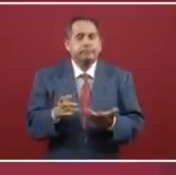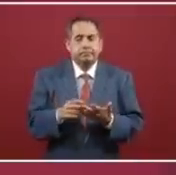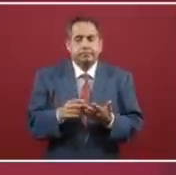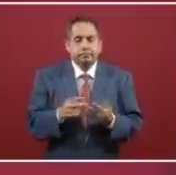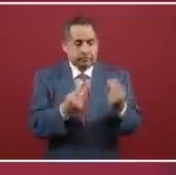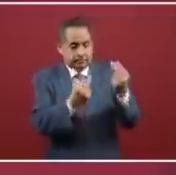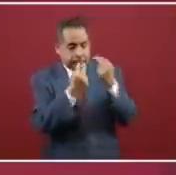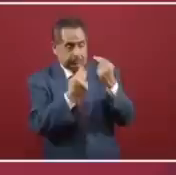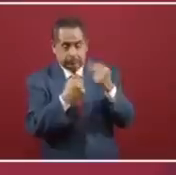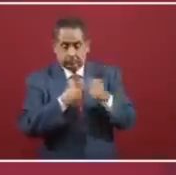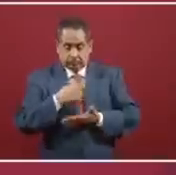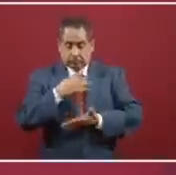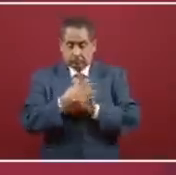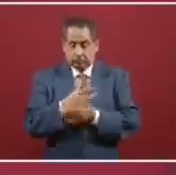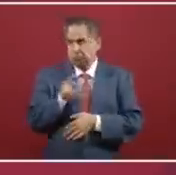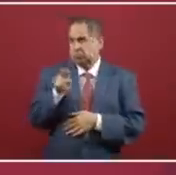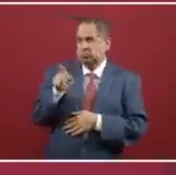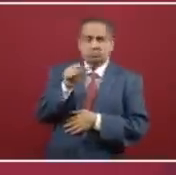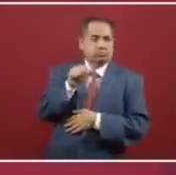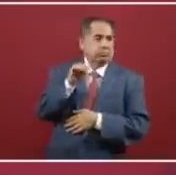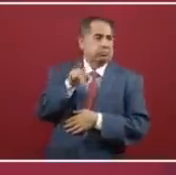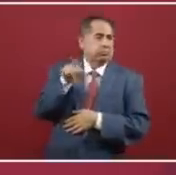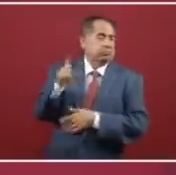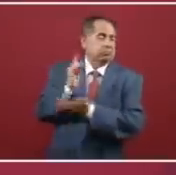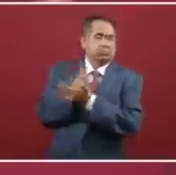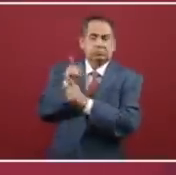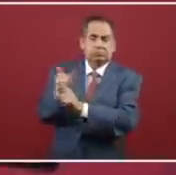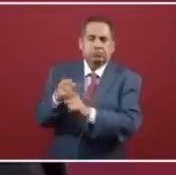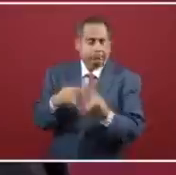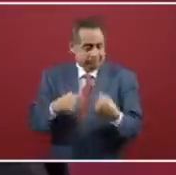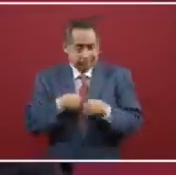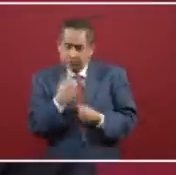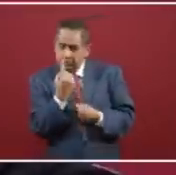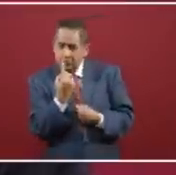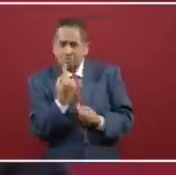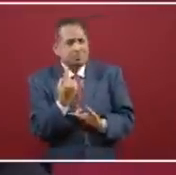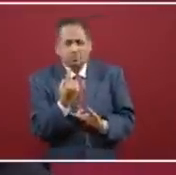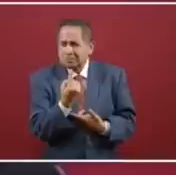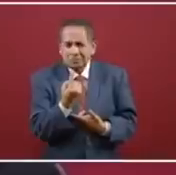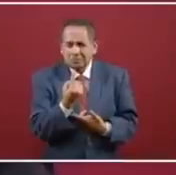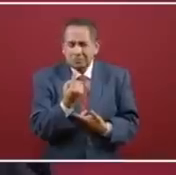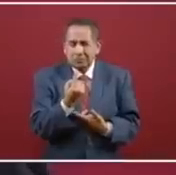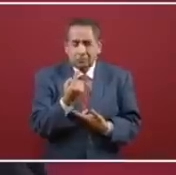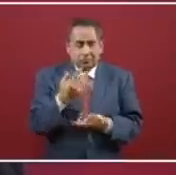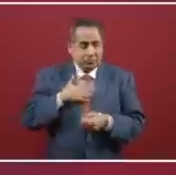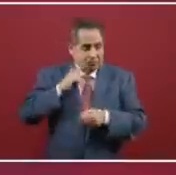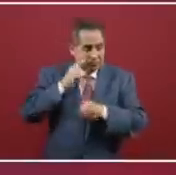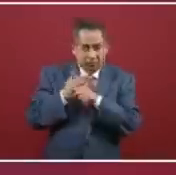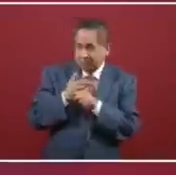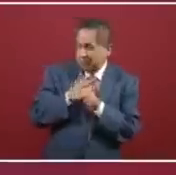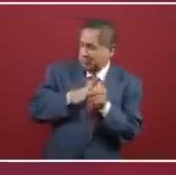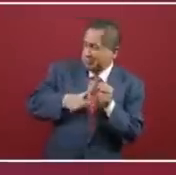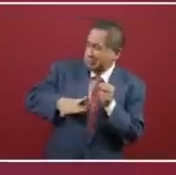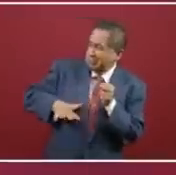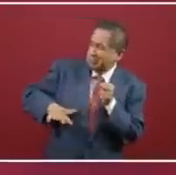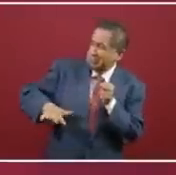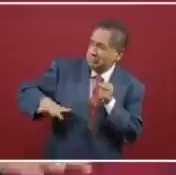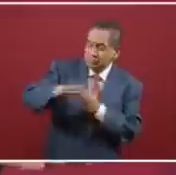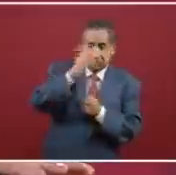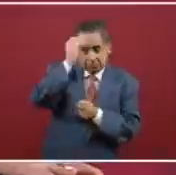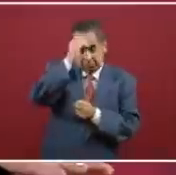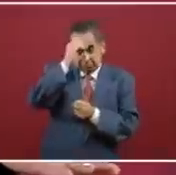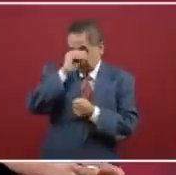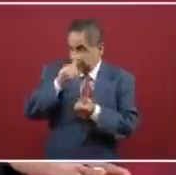viendo solo a mí porque ni modo que yo me haga responsable de la